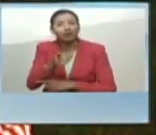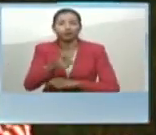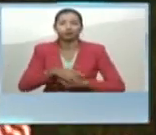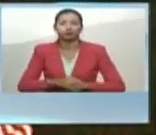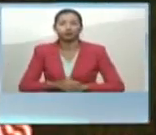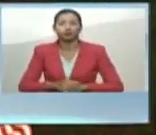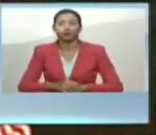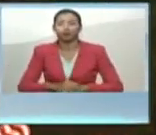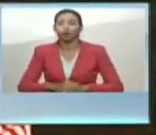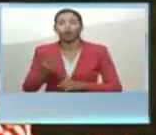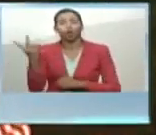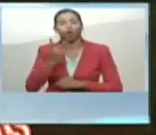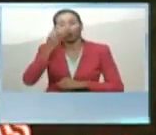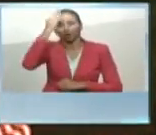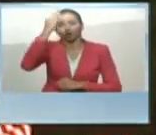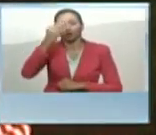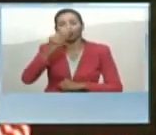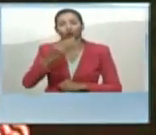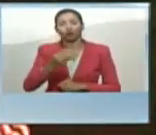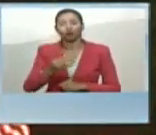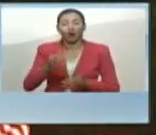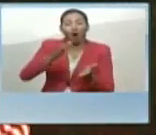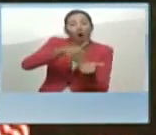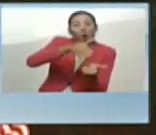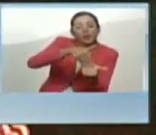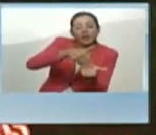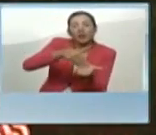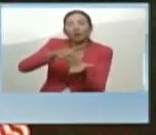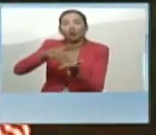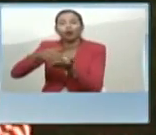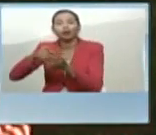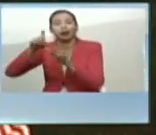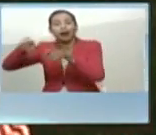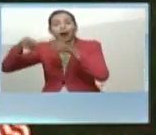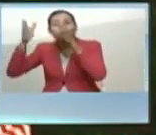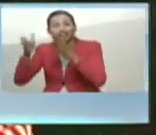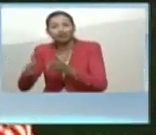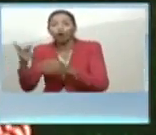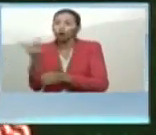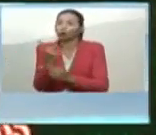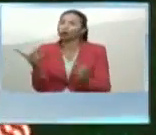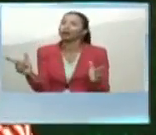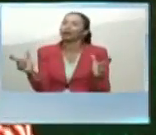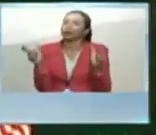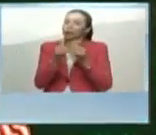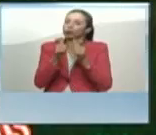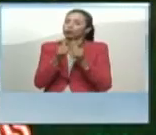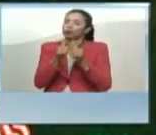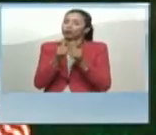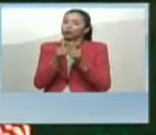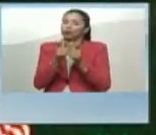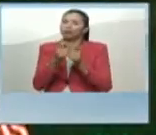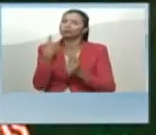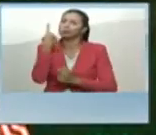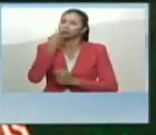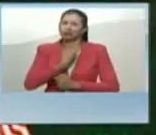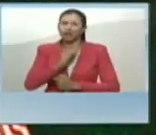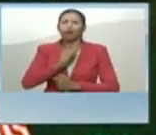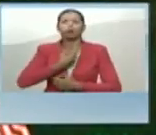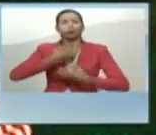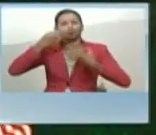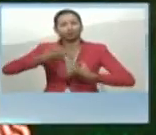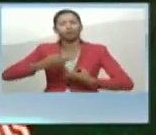los dos consejos, el obrero y el campesino, se reúnan y me presenten un plan serio,